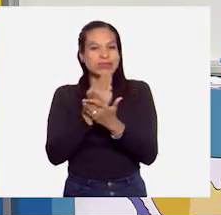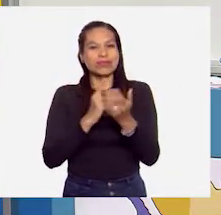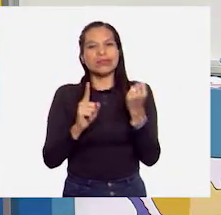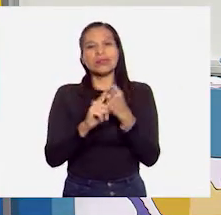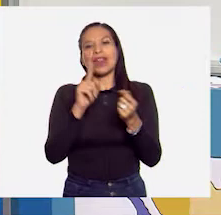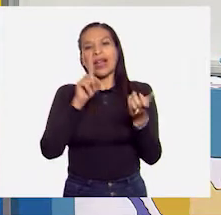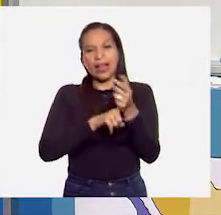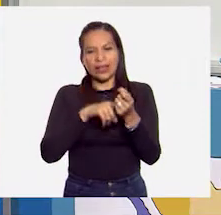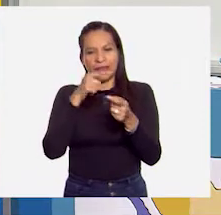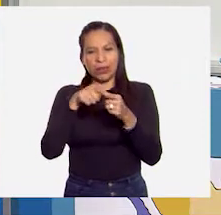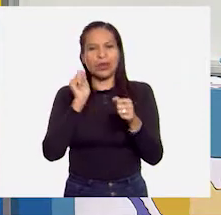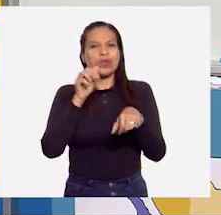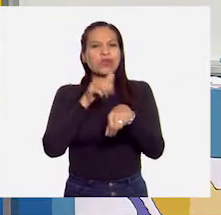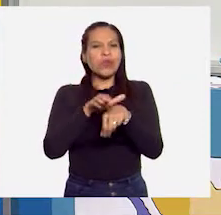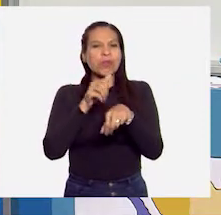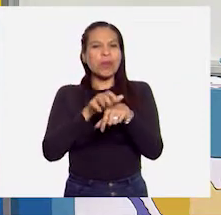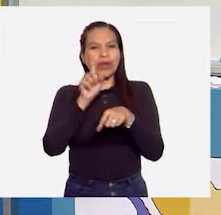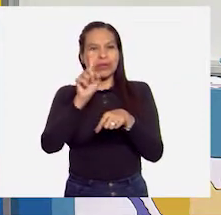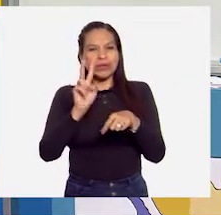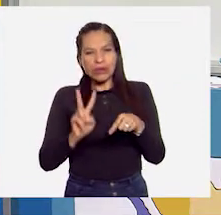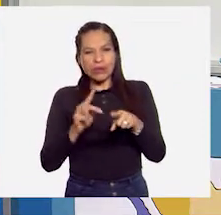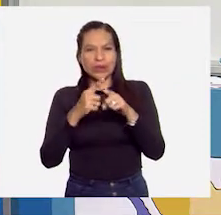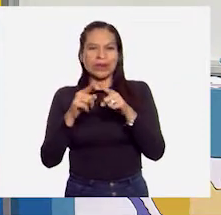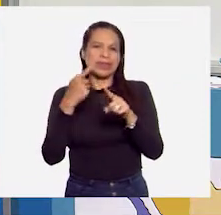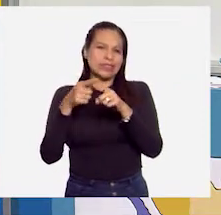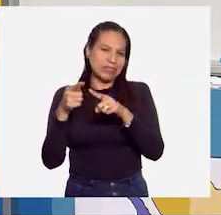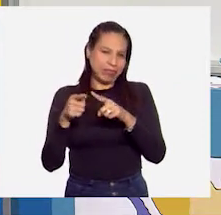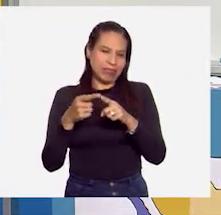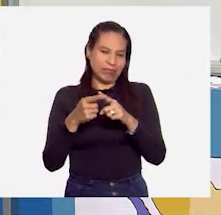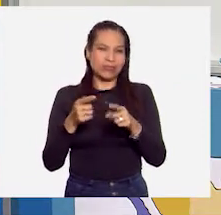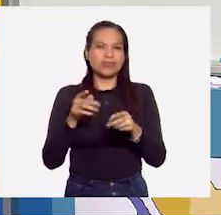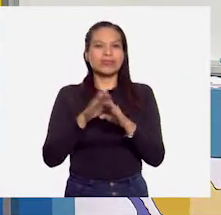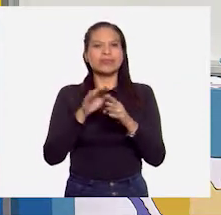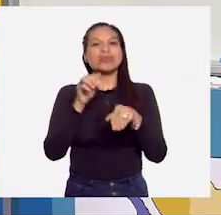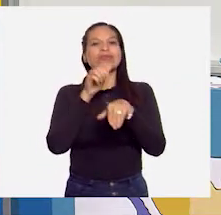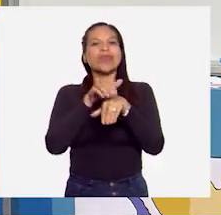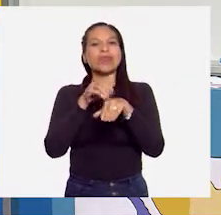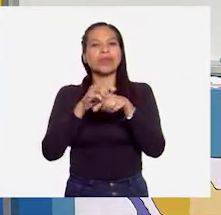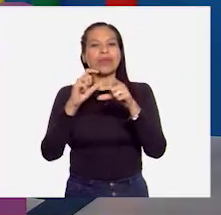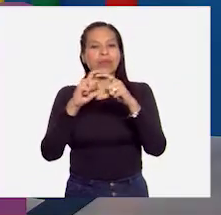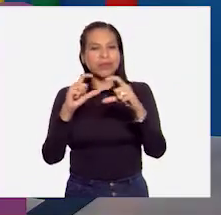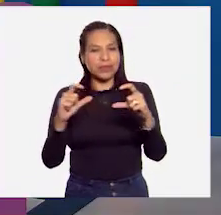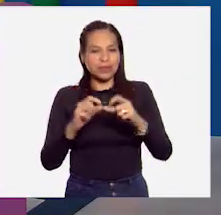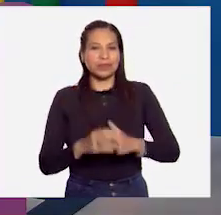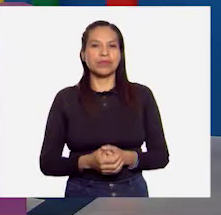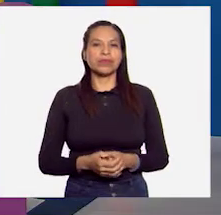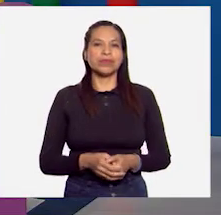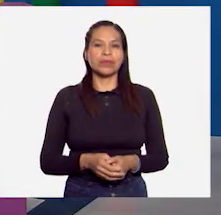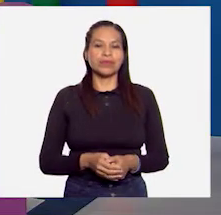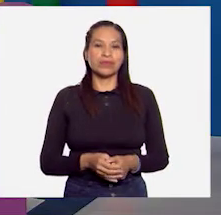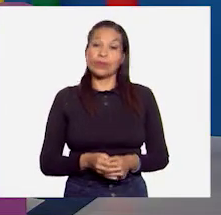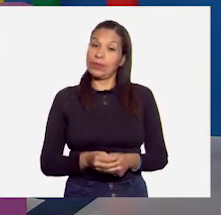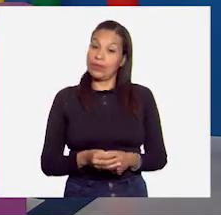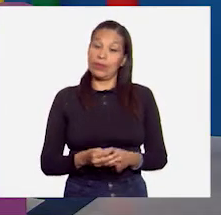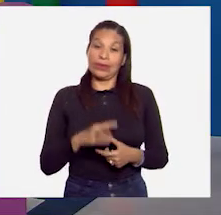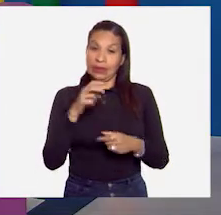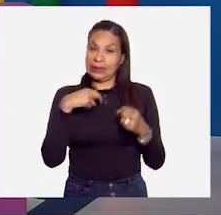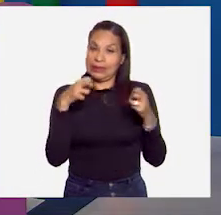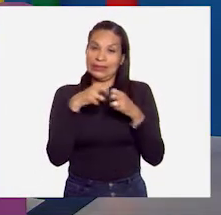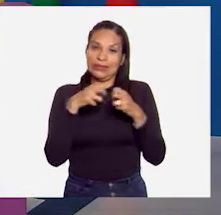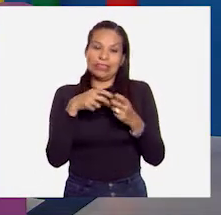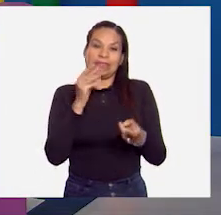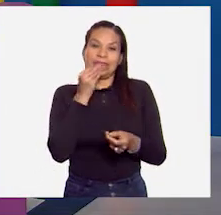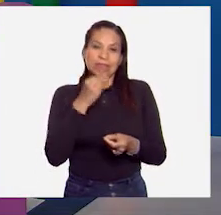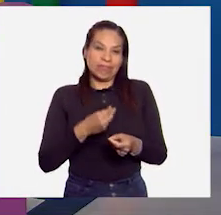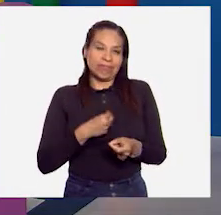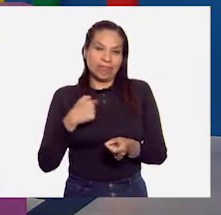problemas aditivos de números fraccionarios con diferentes denominadores. Ay, bueno, aterrada, pero